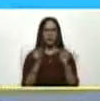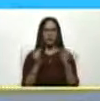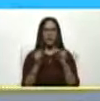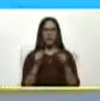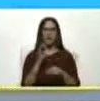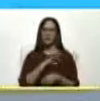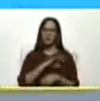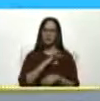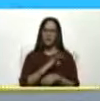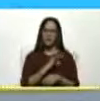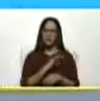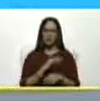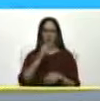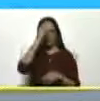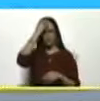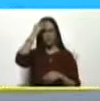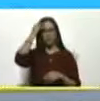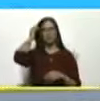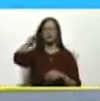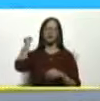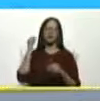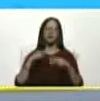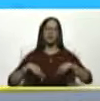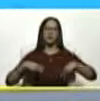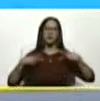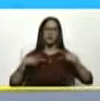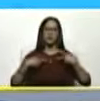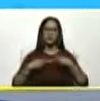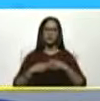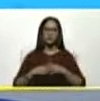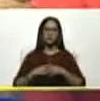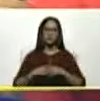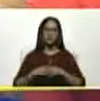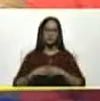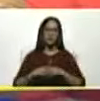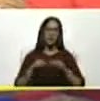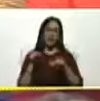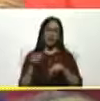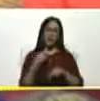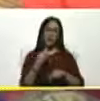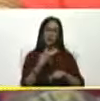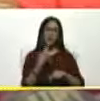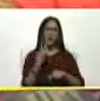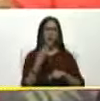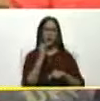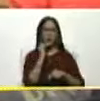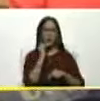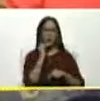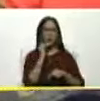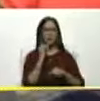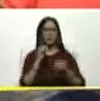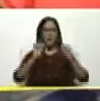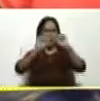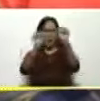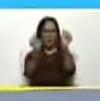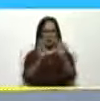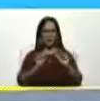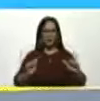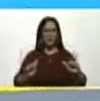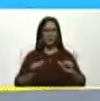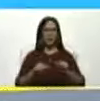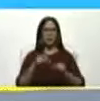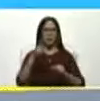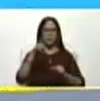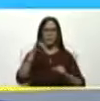la civilización y de la vida. Y allí yo le decía a una de las muchachas, artista, Piacoa,